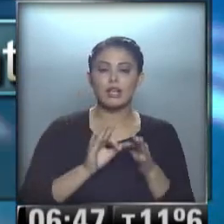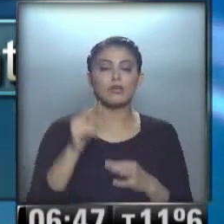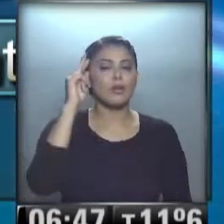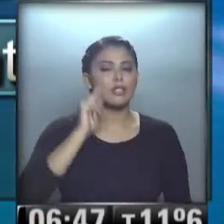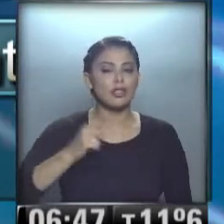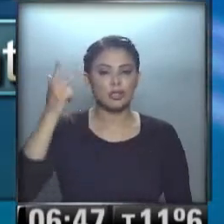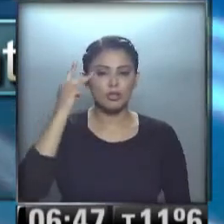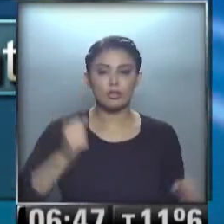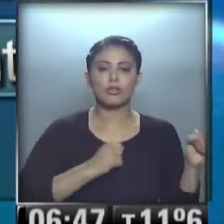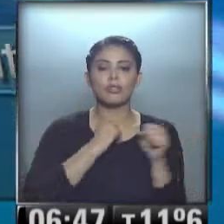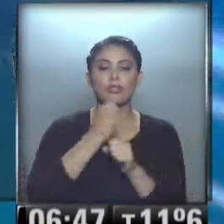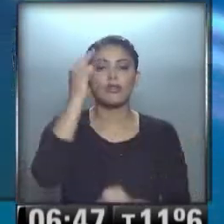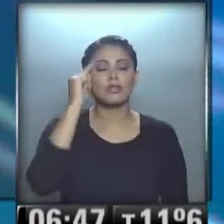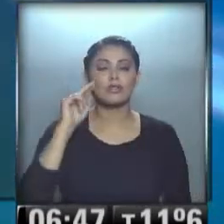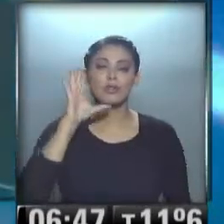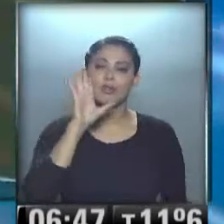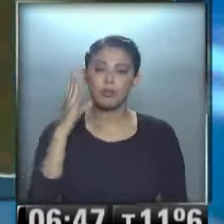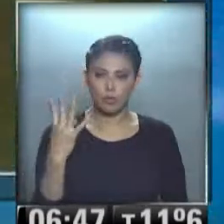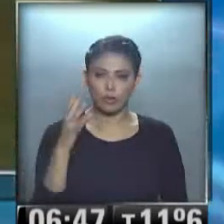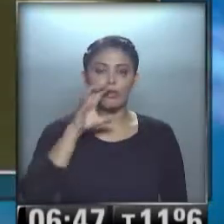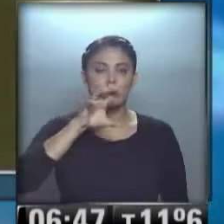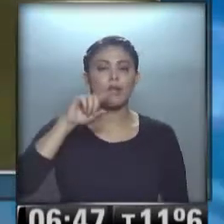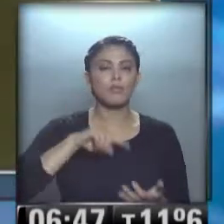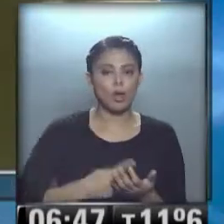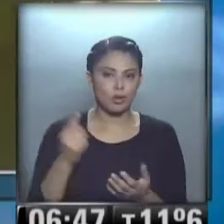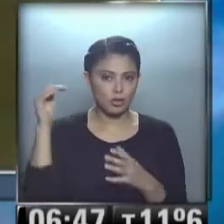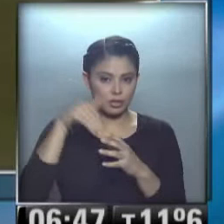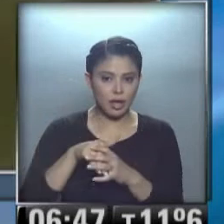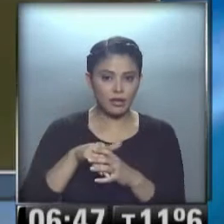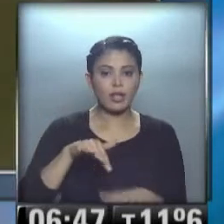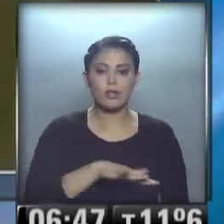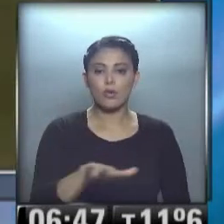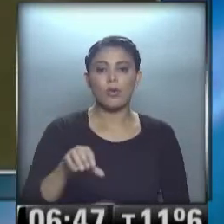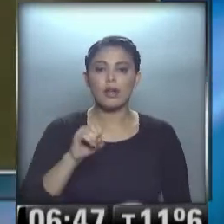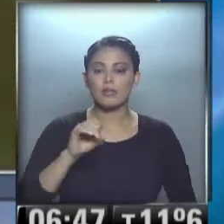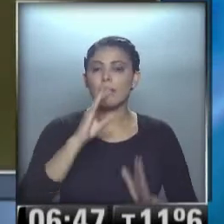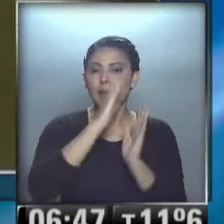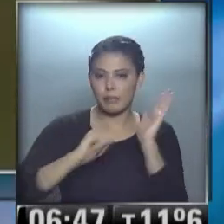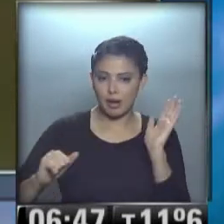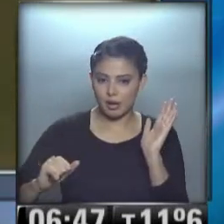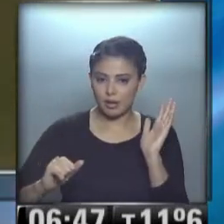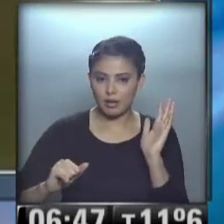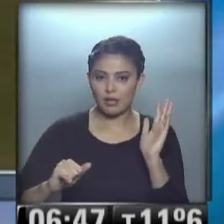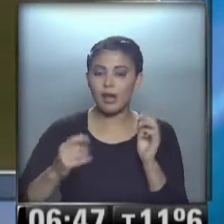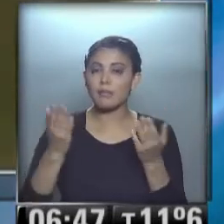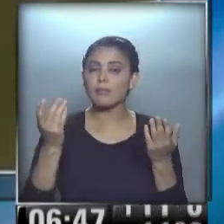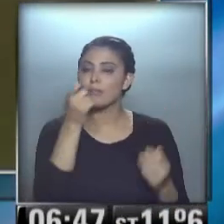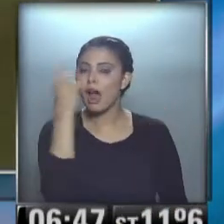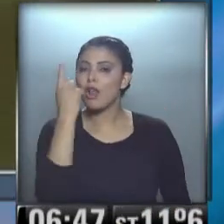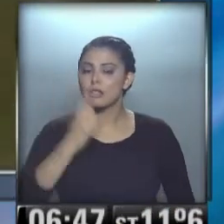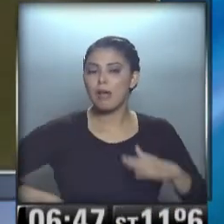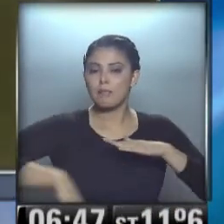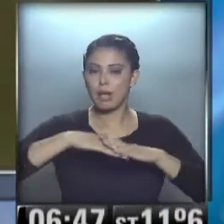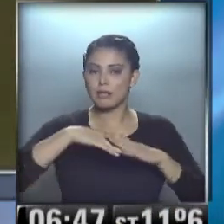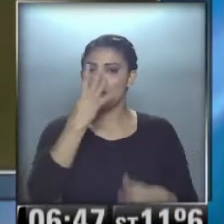y 954, provincia de Buenos Aires, en la zona de Bahía Blanca. Máxima para este tramo 40